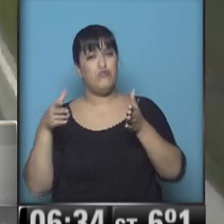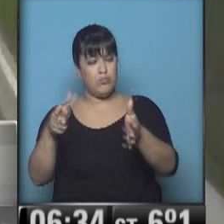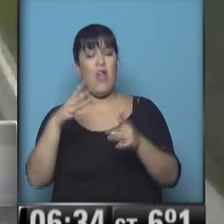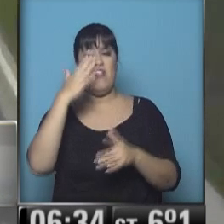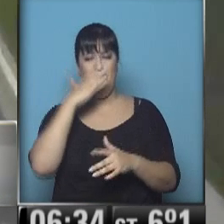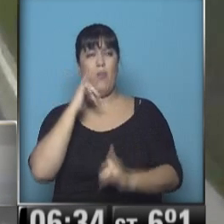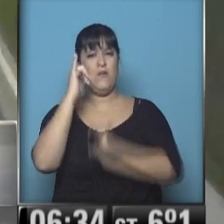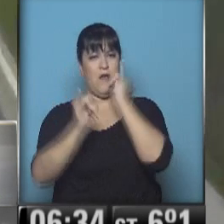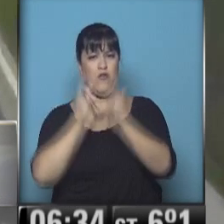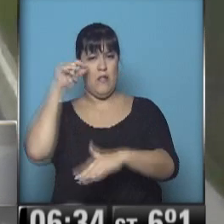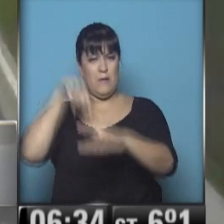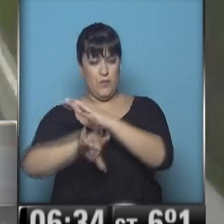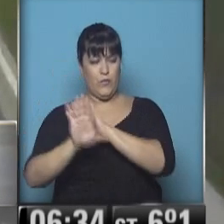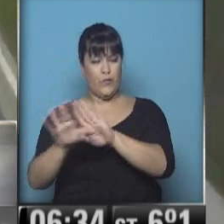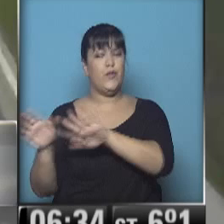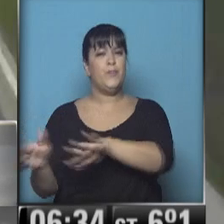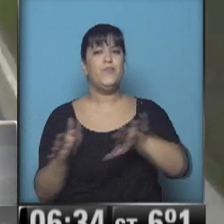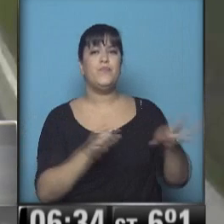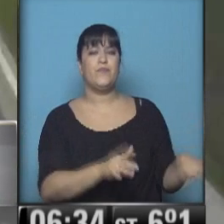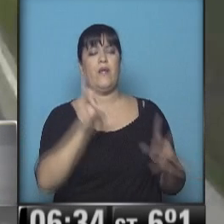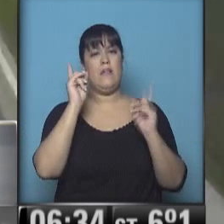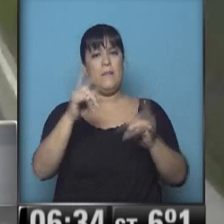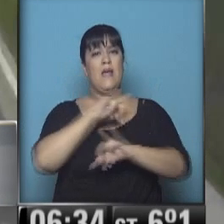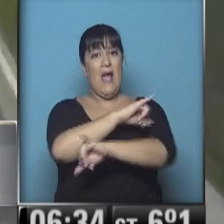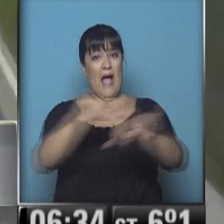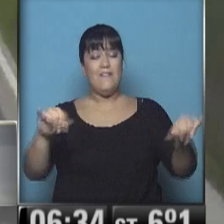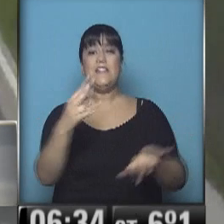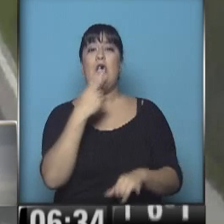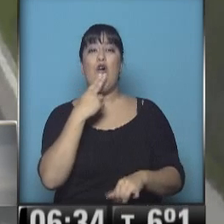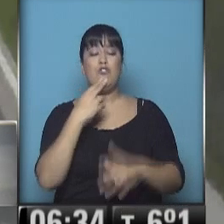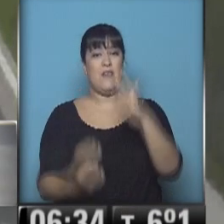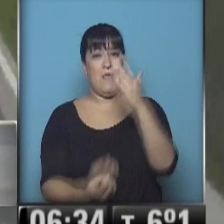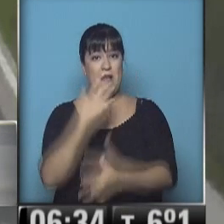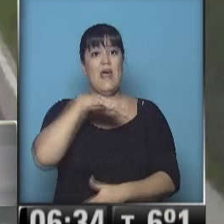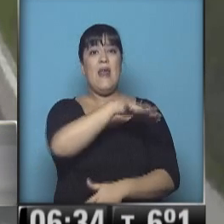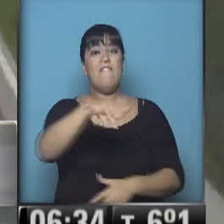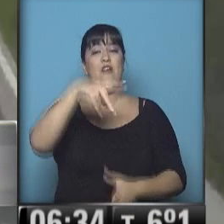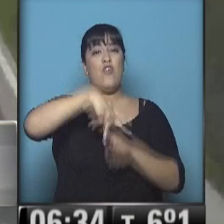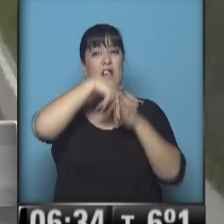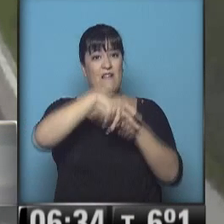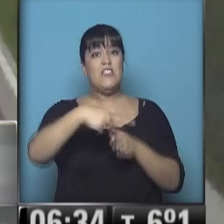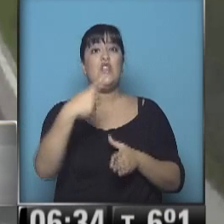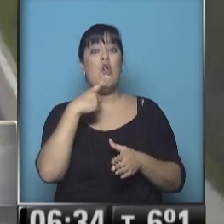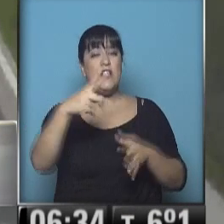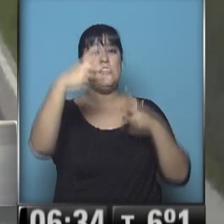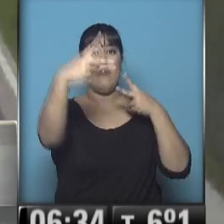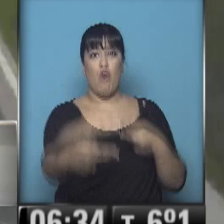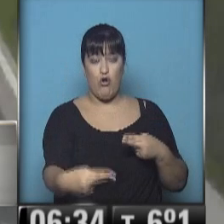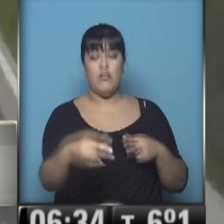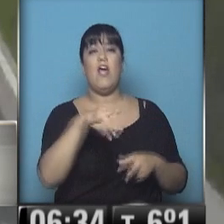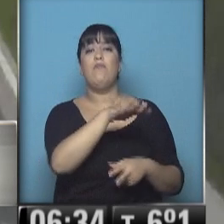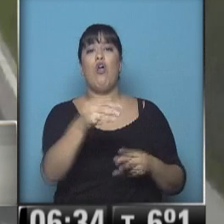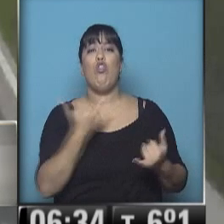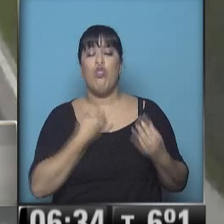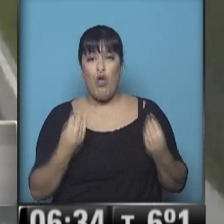vamos a recorrer. Anticipamos, a las 11, barrio de Caballito, está previsto un corte en la zona de